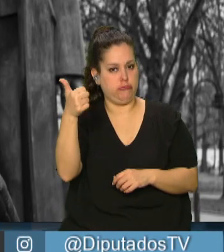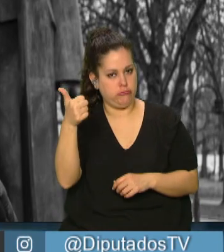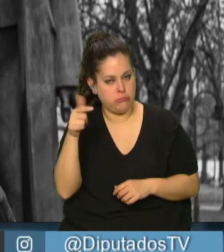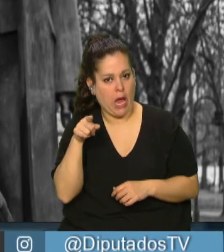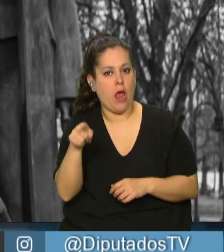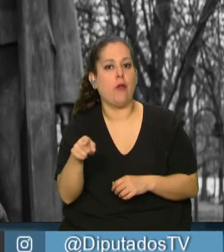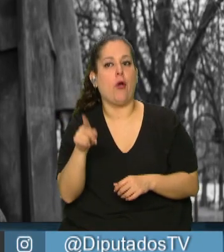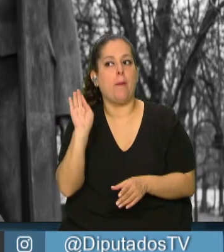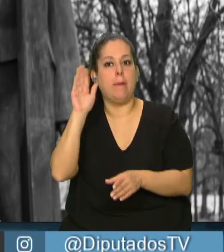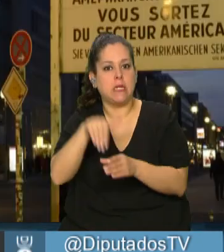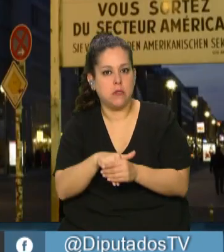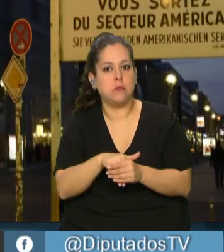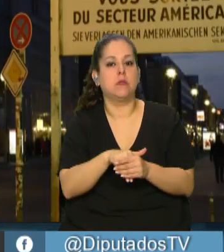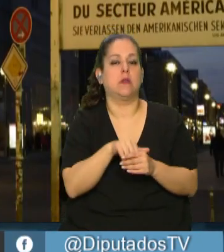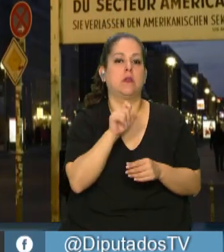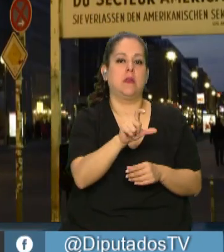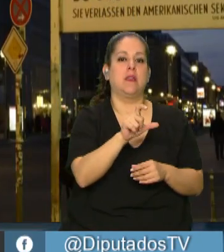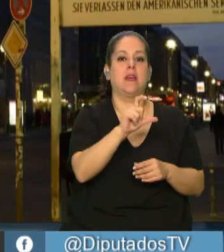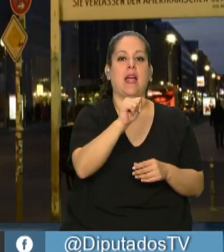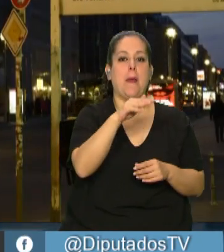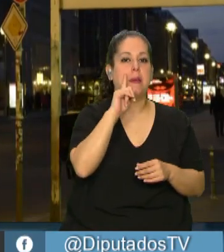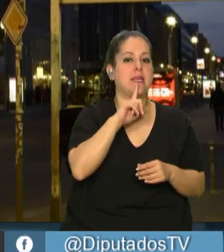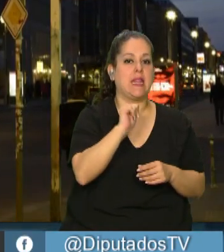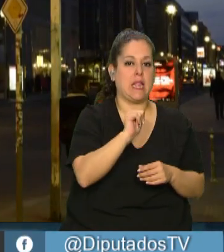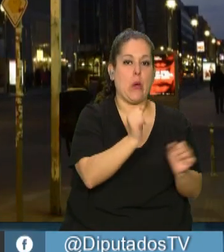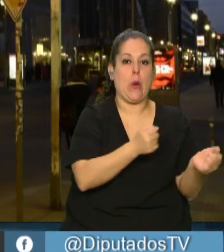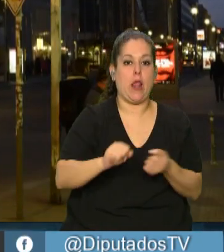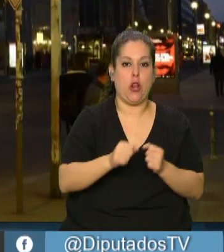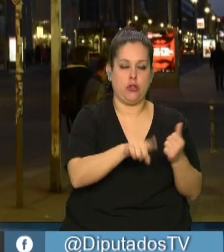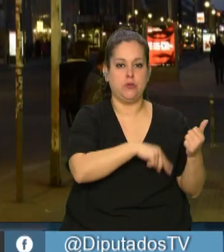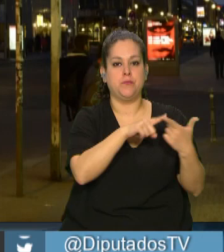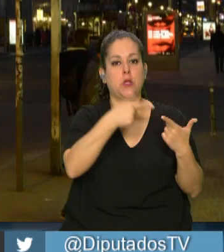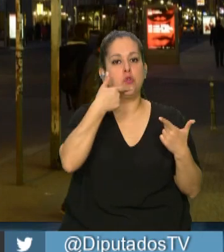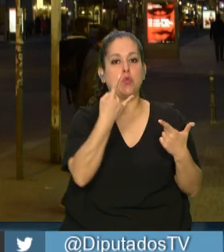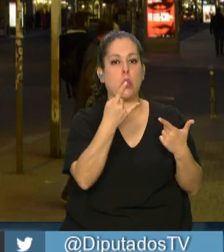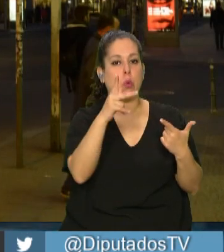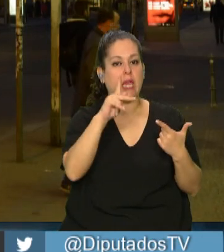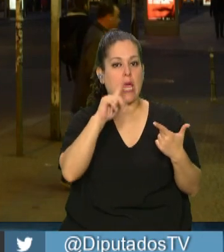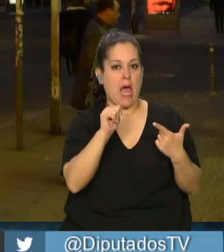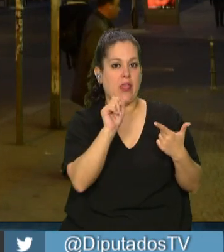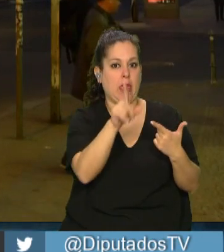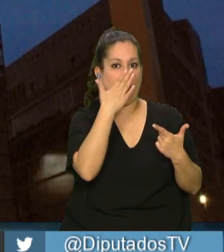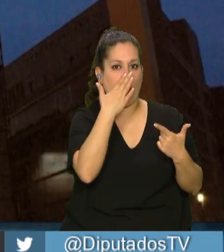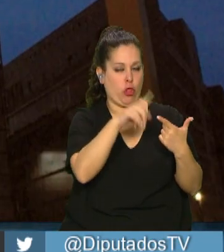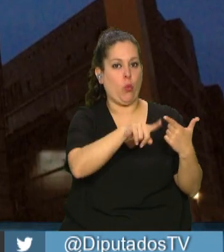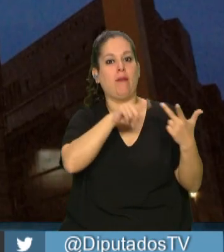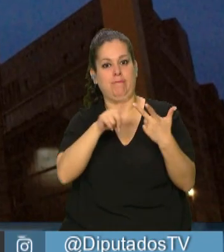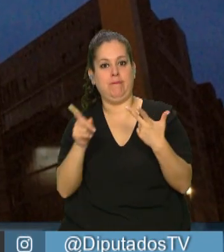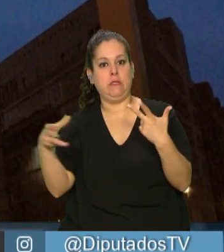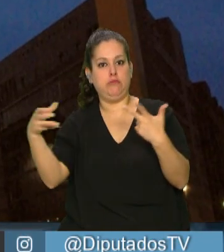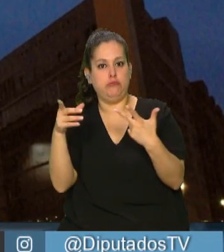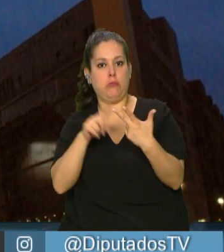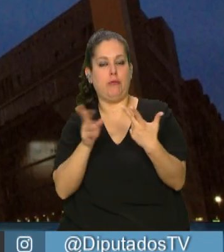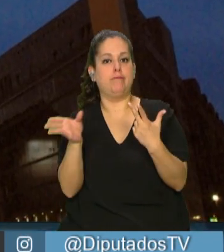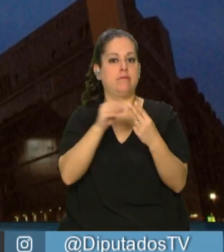que participaba la Camerata Bariloche y la Orquesta del Suquía de Córdoba, y bueno, ganaron ellos esa terna.